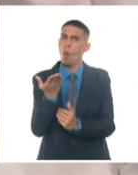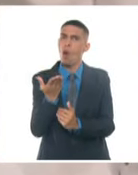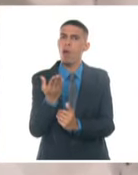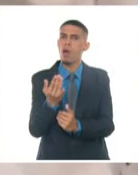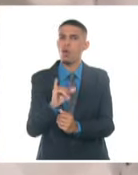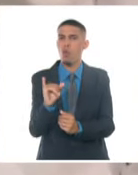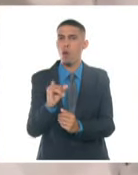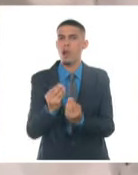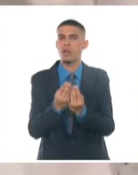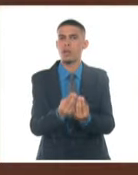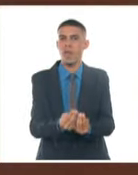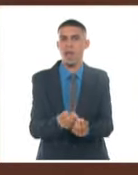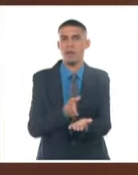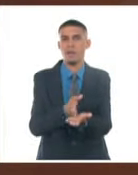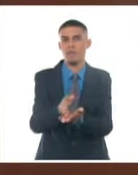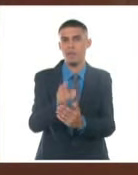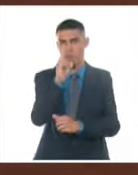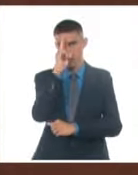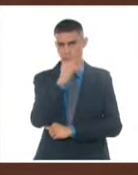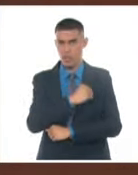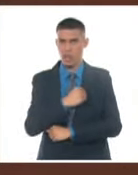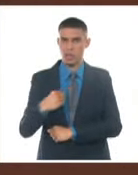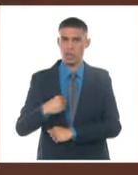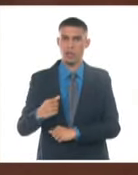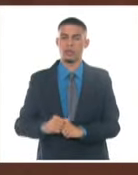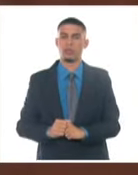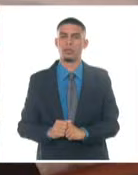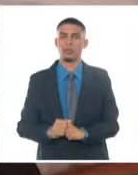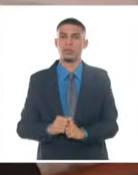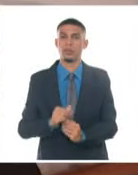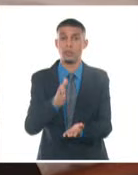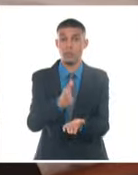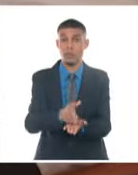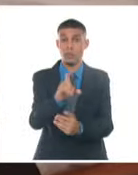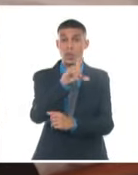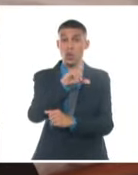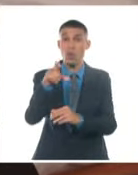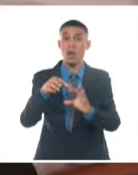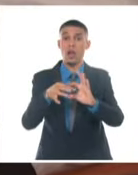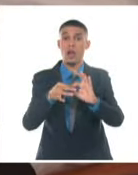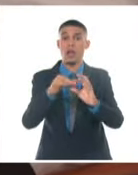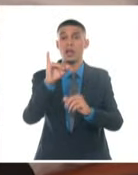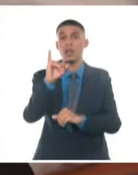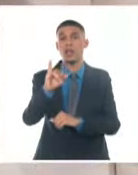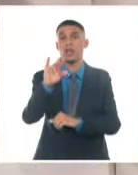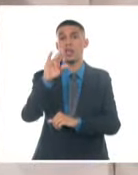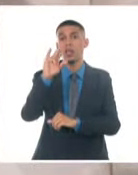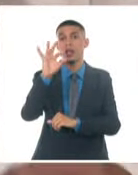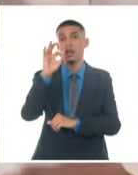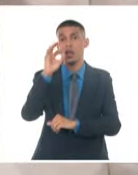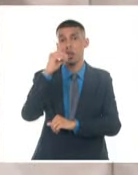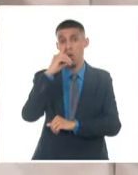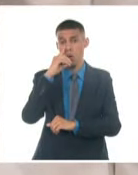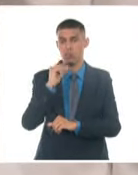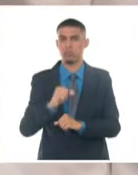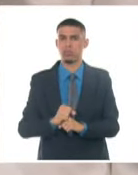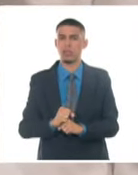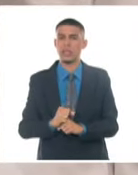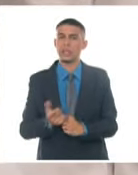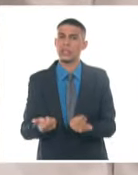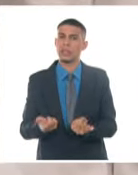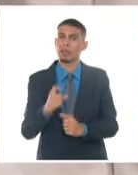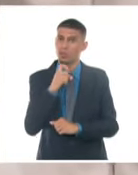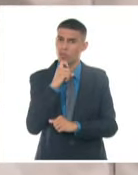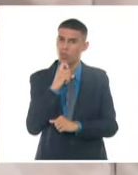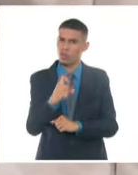me voy para laana estud medicina Girón era un rigor científico y un rigor de todos tipos un rig académico